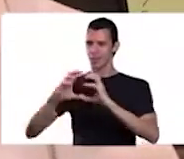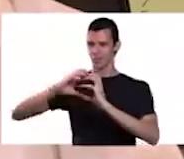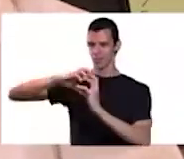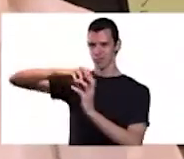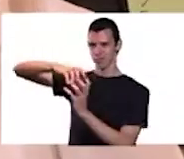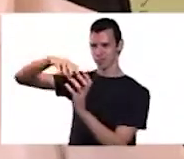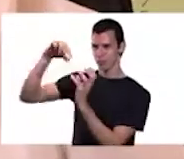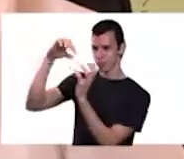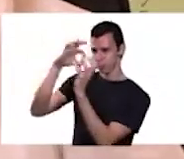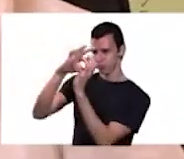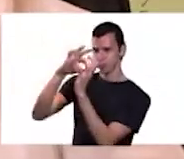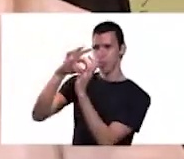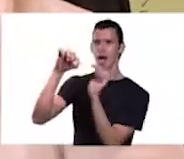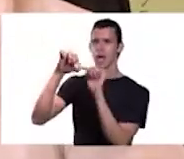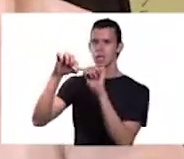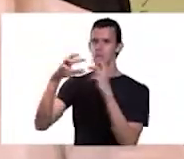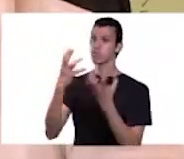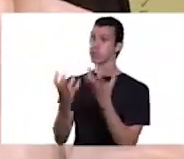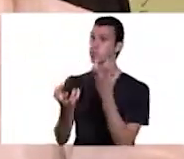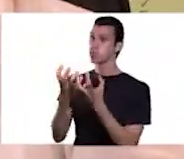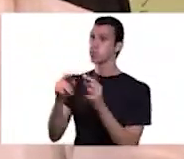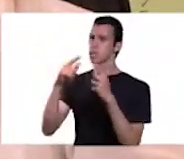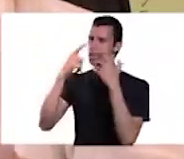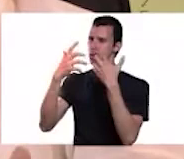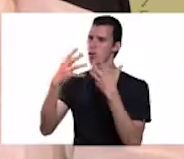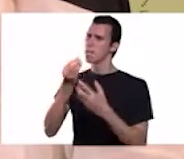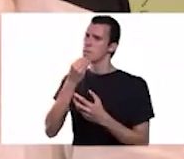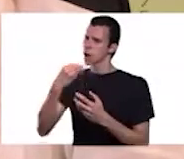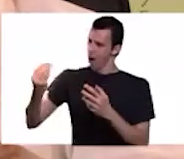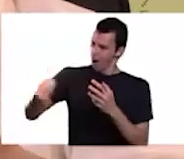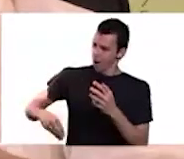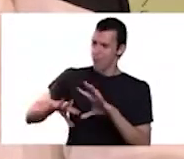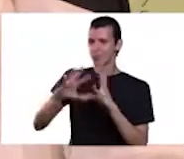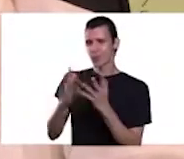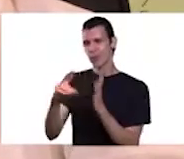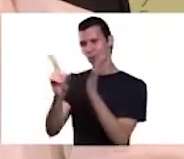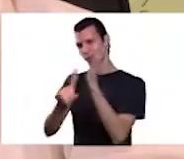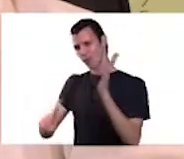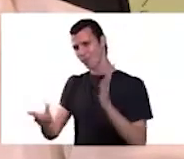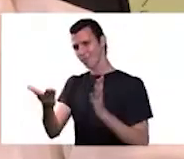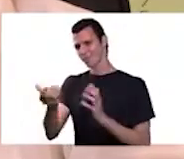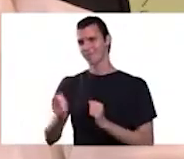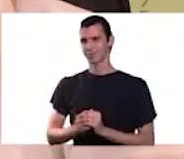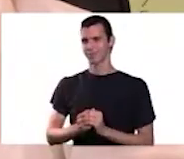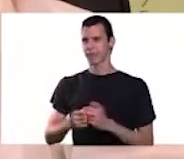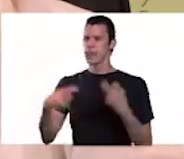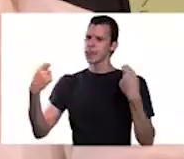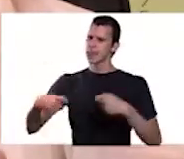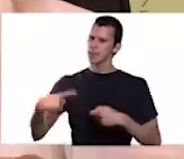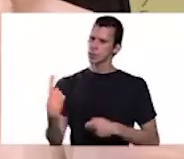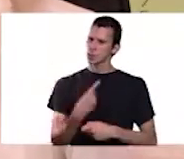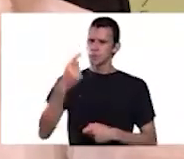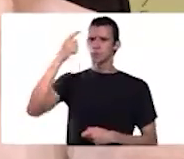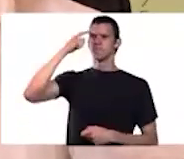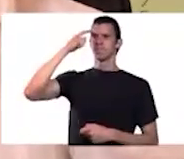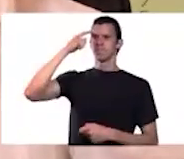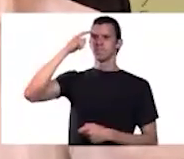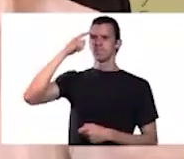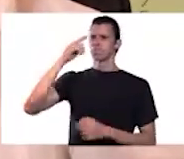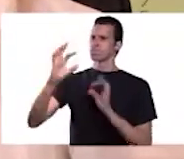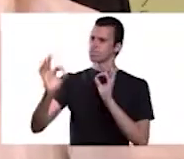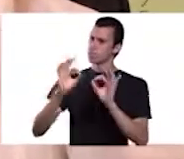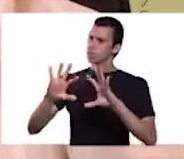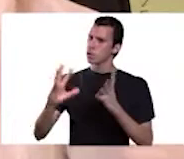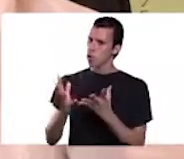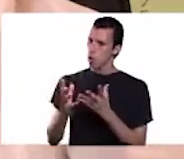geotérmica. Bueno, sencillamente hay que estudiar, hay que buscar métodos, cómo estudiar eso para poder aprovecharlo, para poder tenerlo y